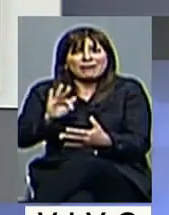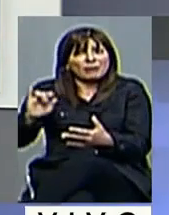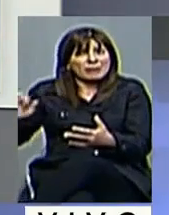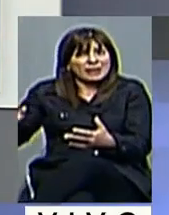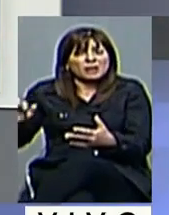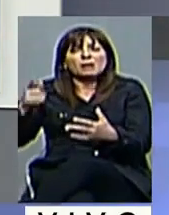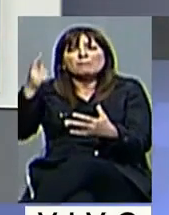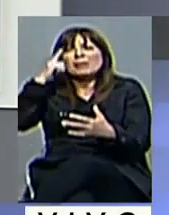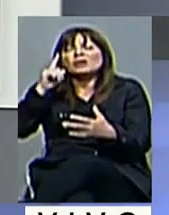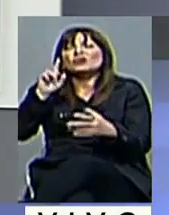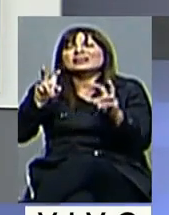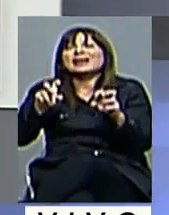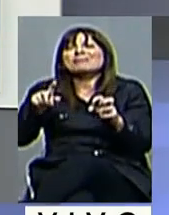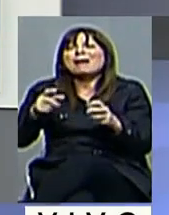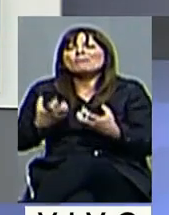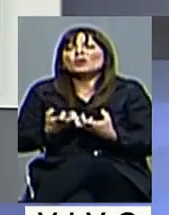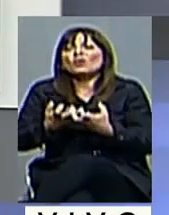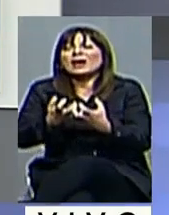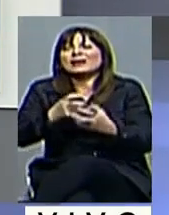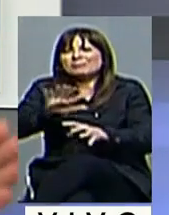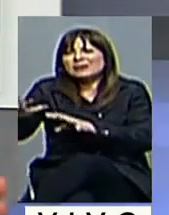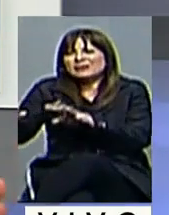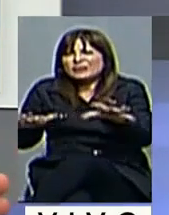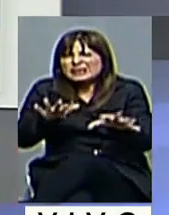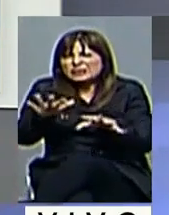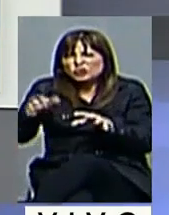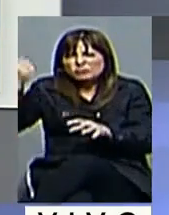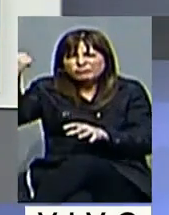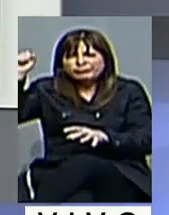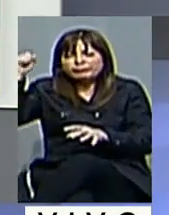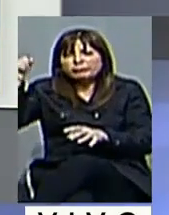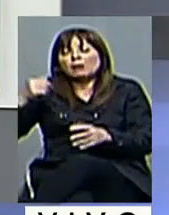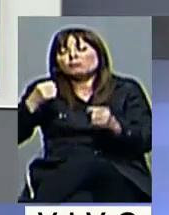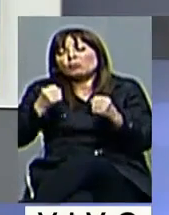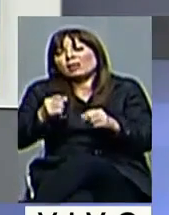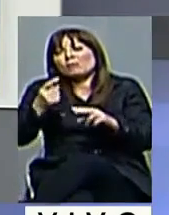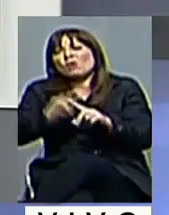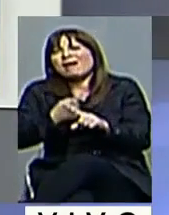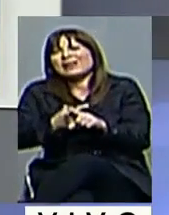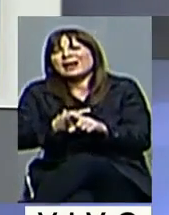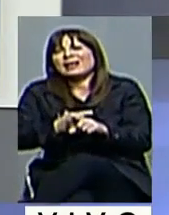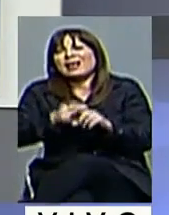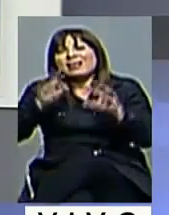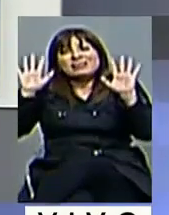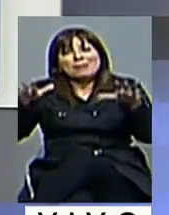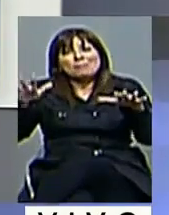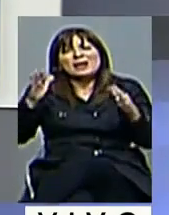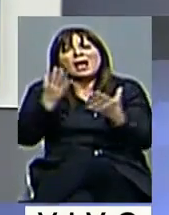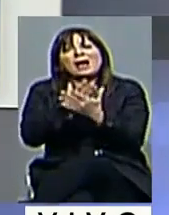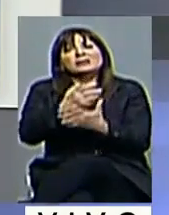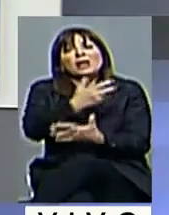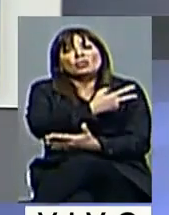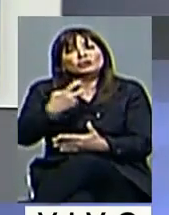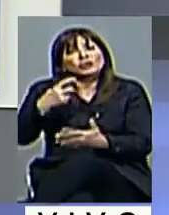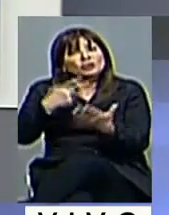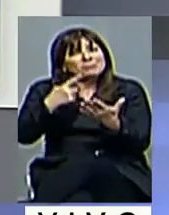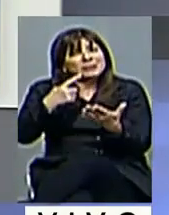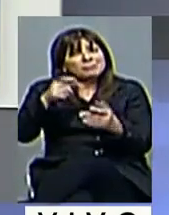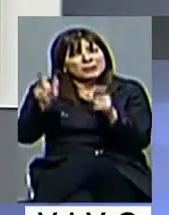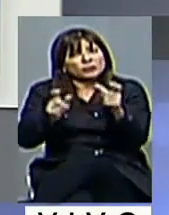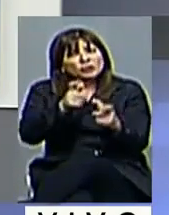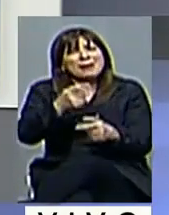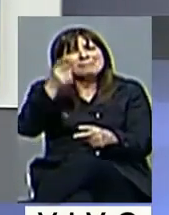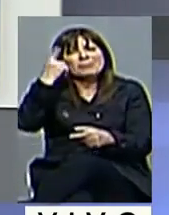tema provoque una manifestación. Recordemos que cuando hablamos de manifestaciones podemos hablar de 10.000 a 200.000 personas y aún así no representa